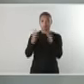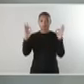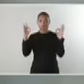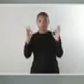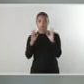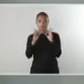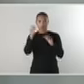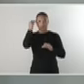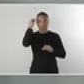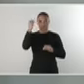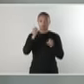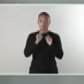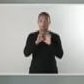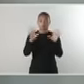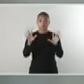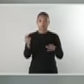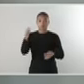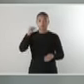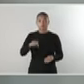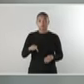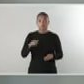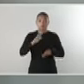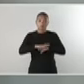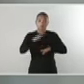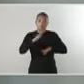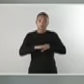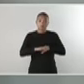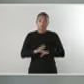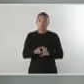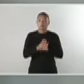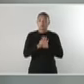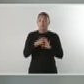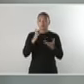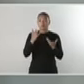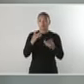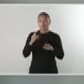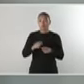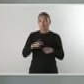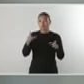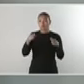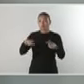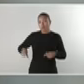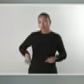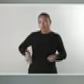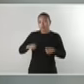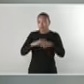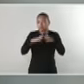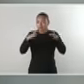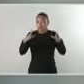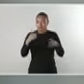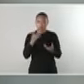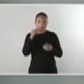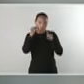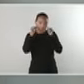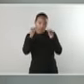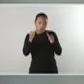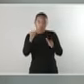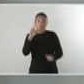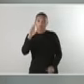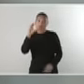propuestas claras hoy mi mayor compromiso es hacer un gobierno abierto que actúe con rectitud